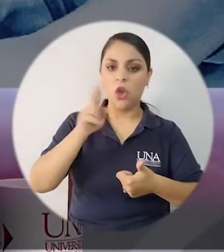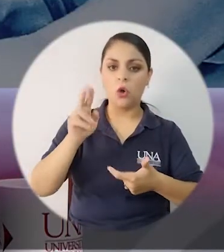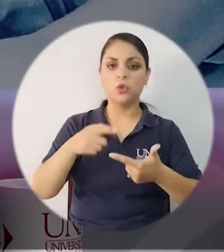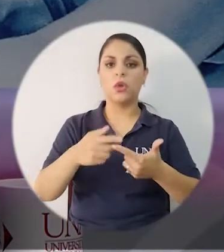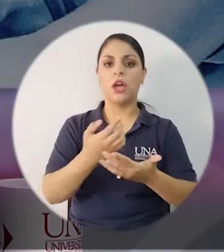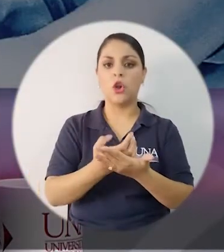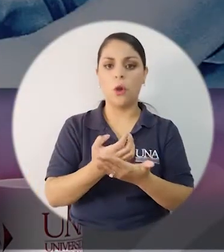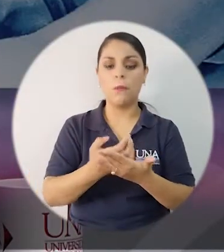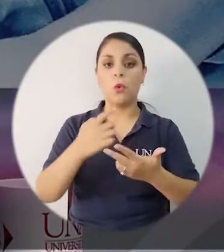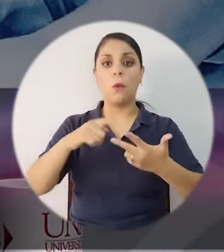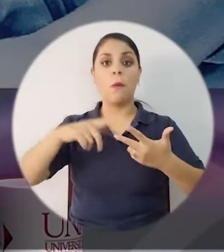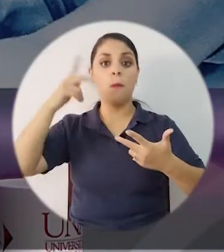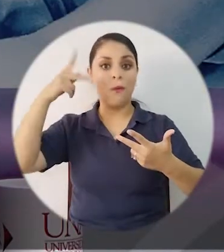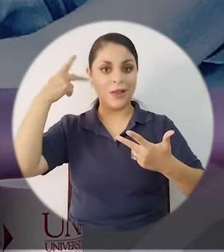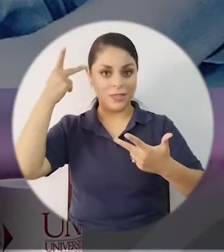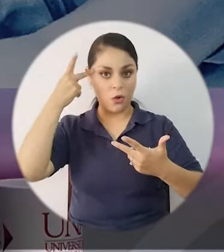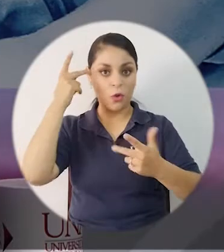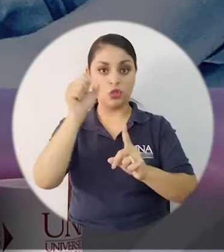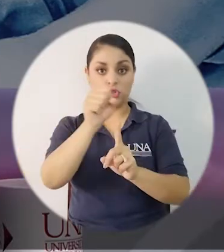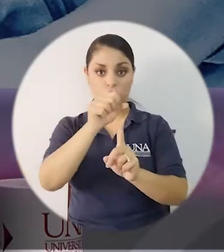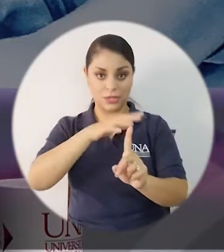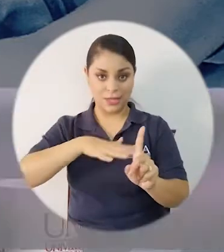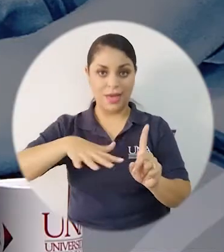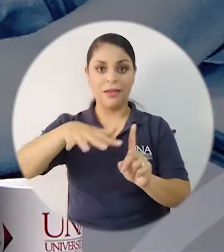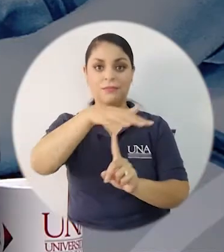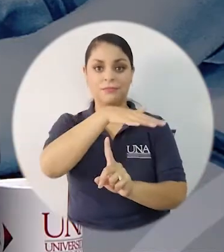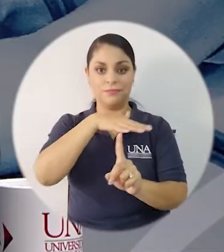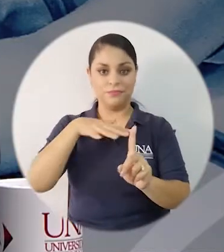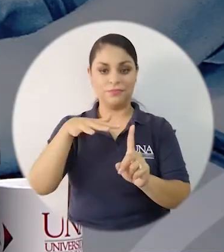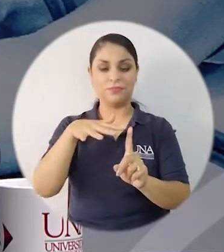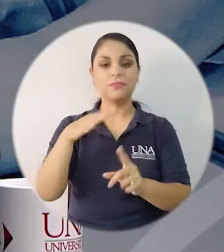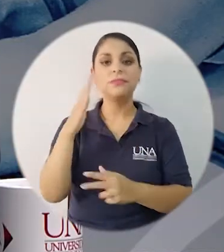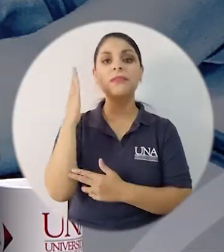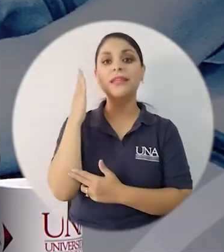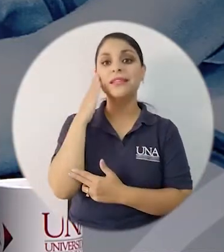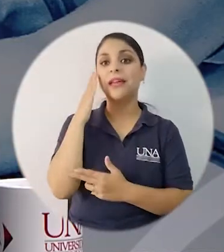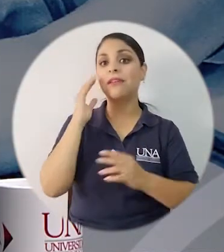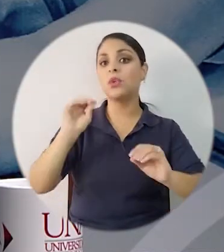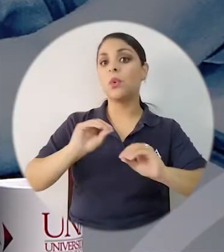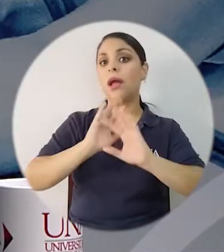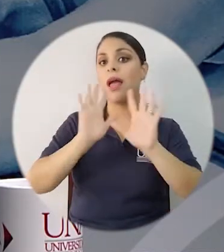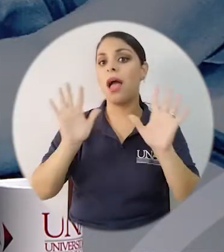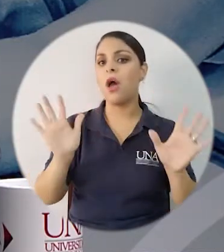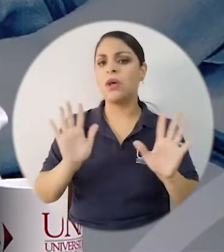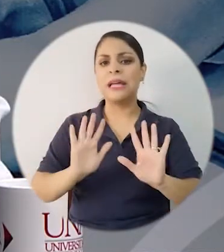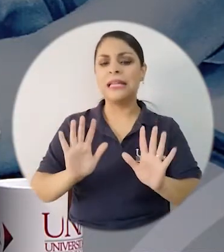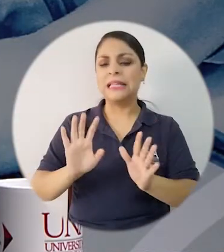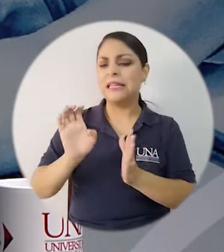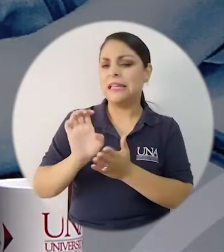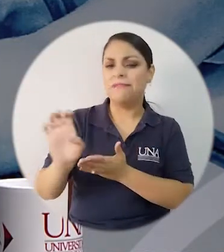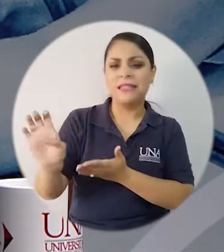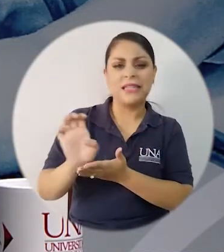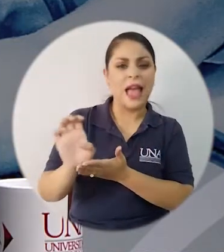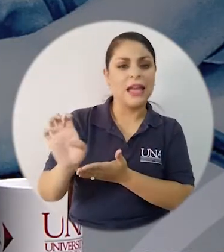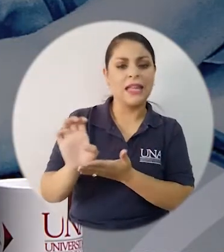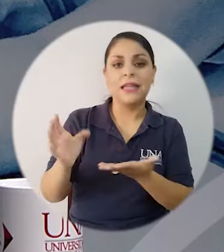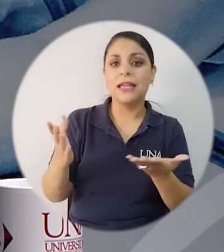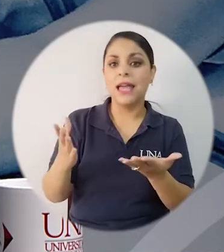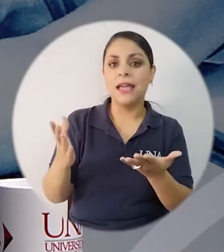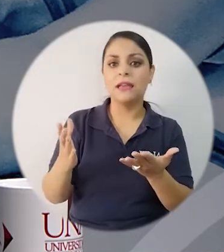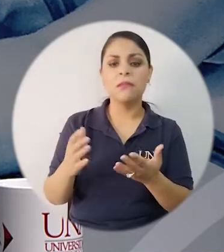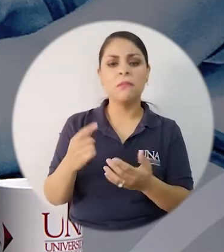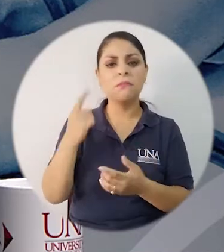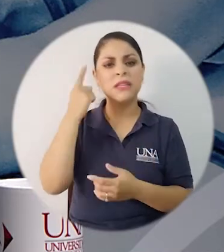político, económico, religioso, actuando en la sociedad que así lo entendía. Y dejando claro que lo que se debe de evitar a toda costa